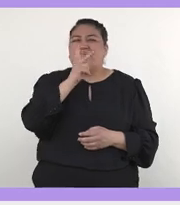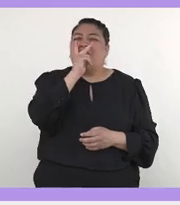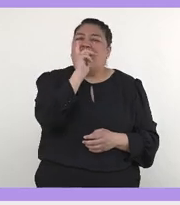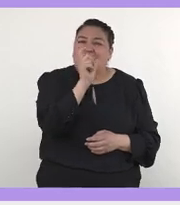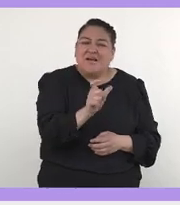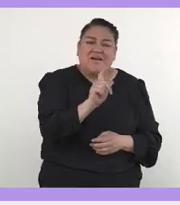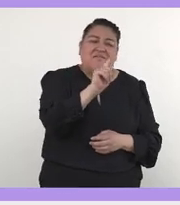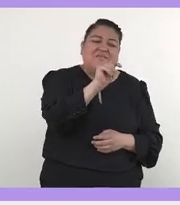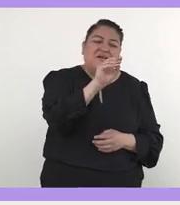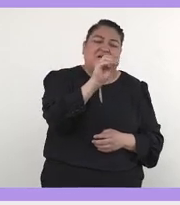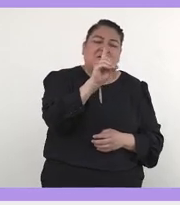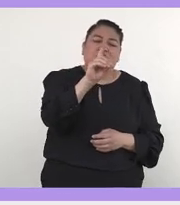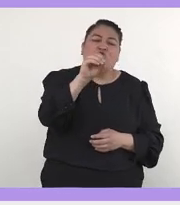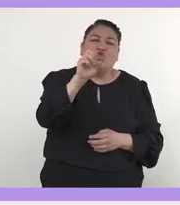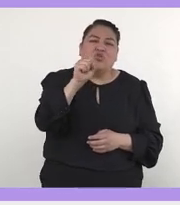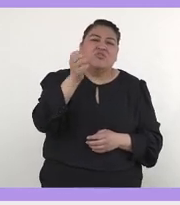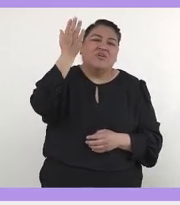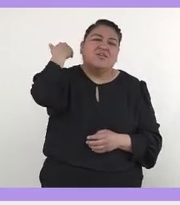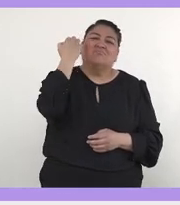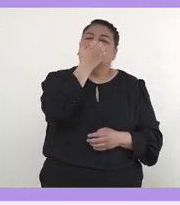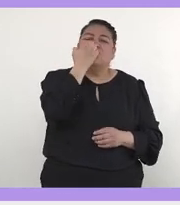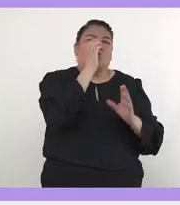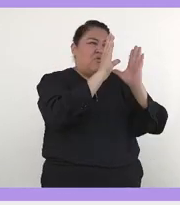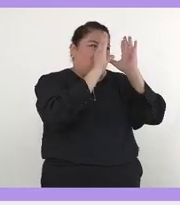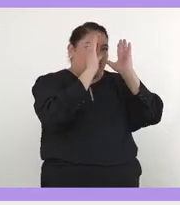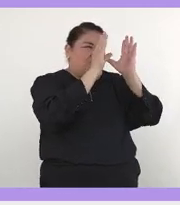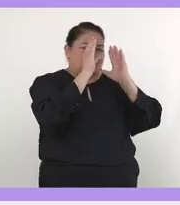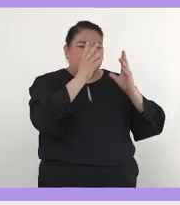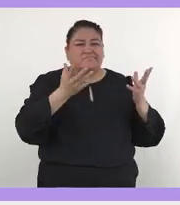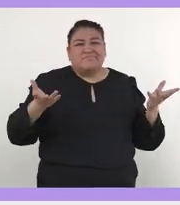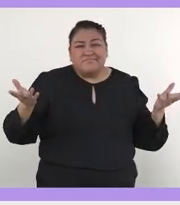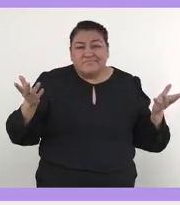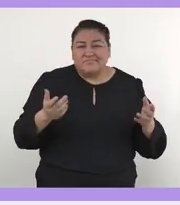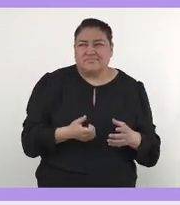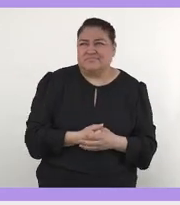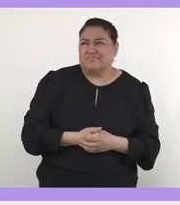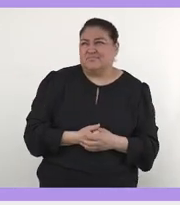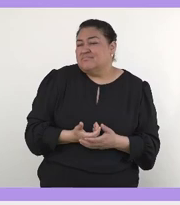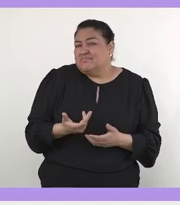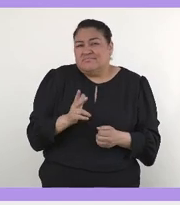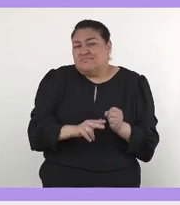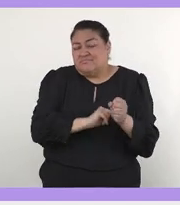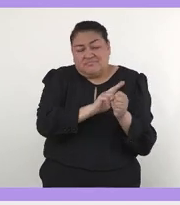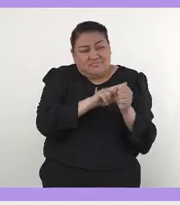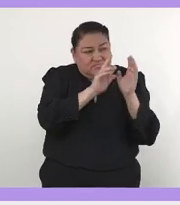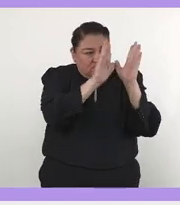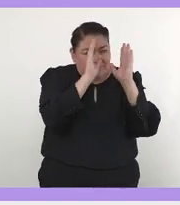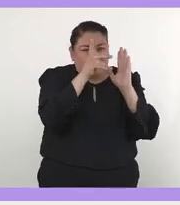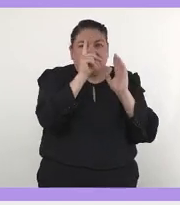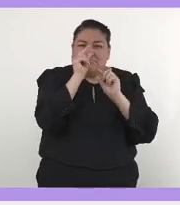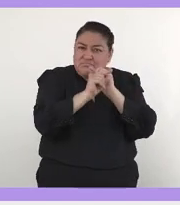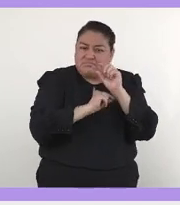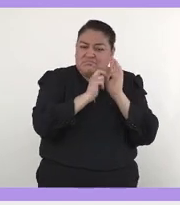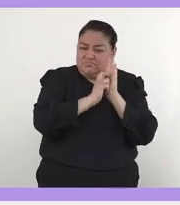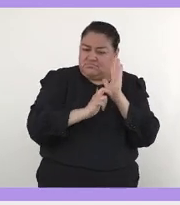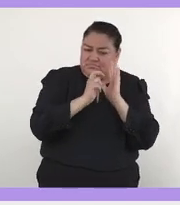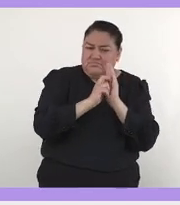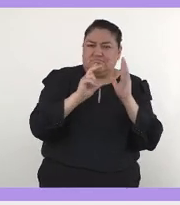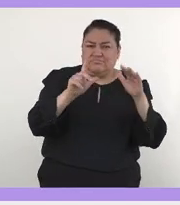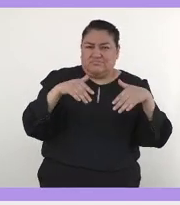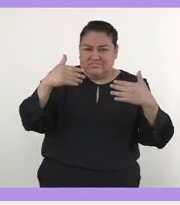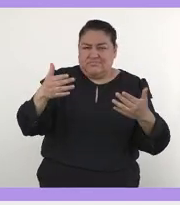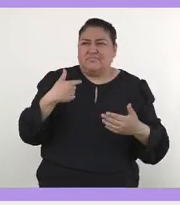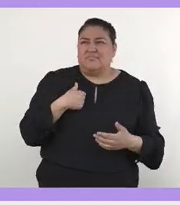usamos siempre el masculino genérico porque es lo que nos tampoco se sientan mal o sea no es como la peor cosa es lo que nos enseñaron sean conscientes de cuando